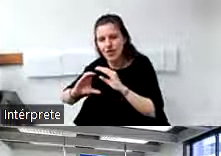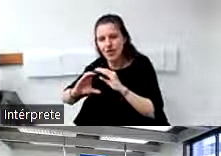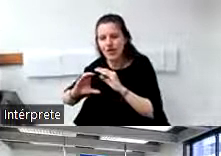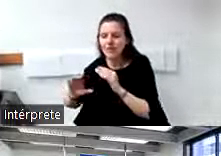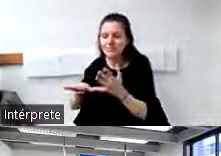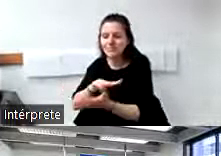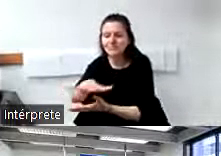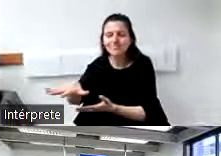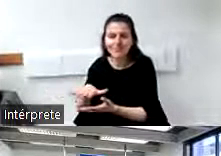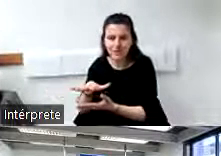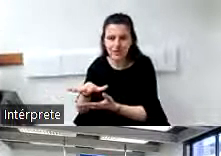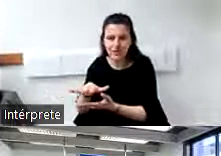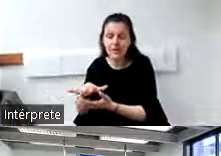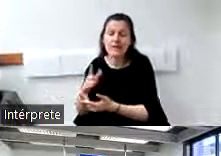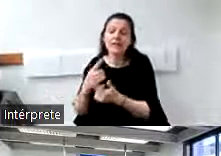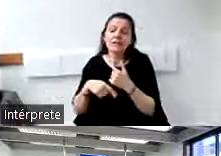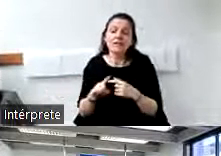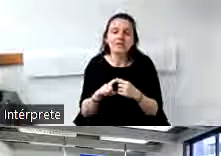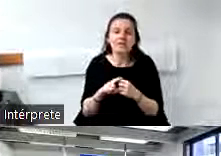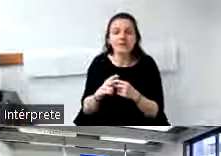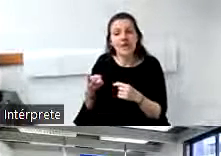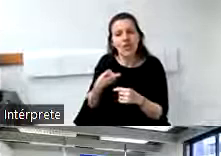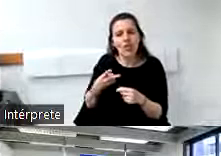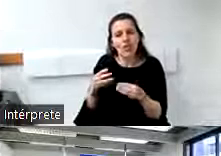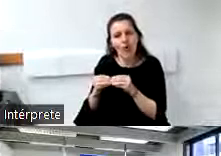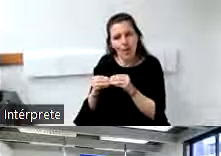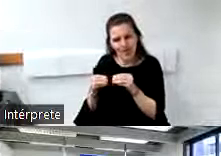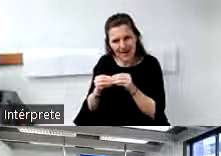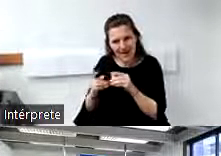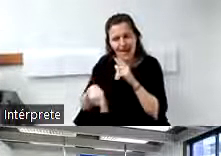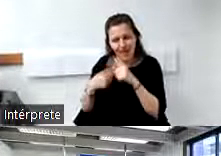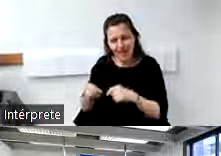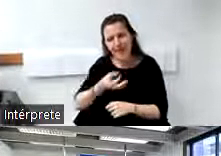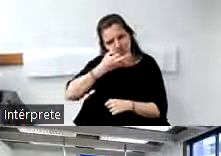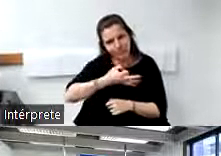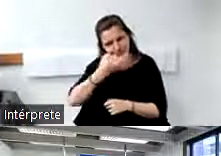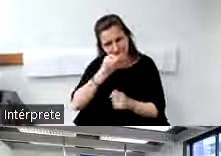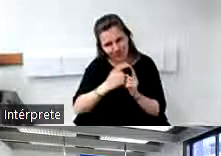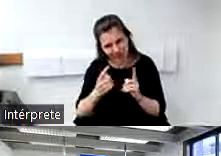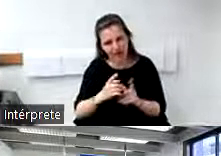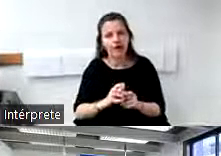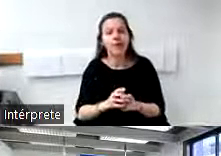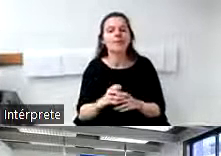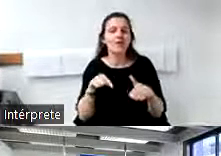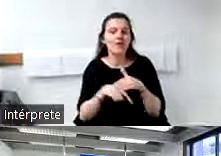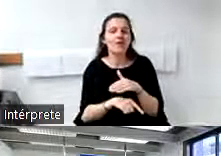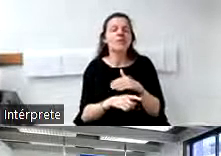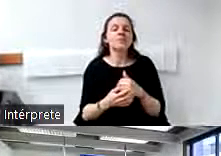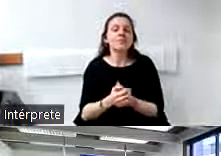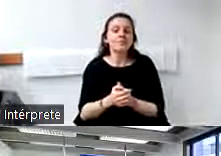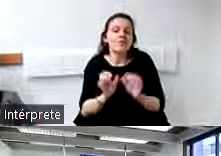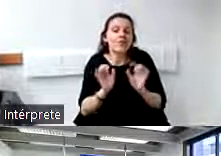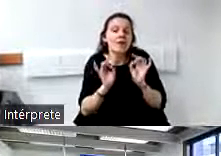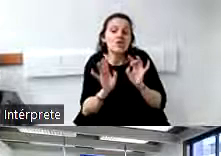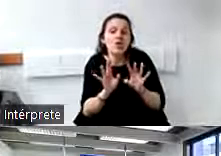fuera. Después Carolina y Estefanía se van a referir con más detalles sobre eso. Simplemente las muestro para vean